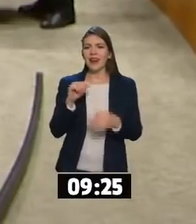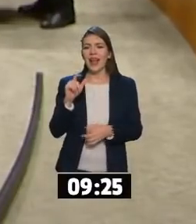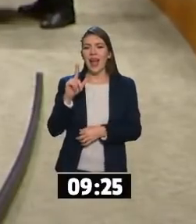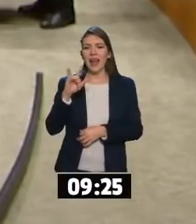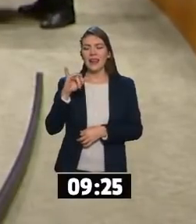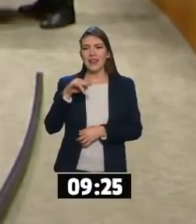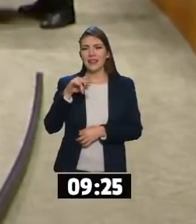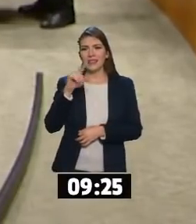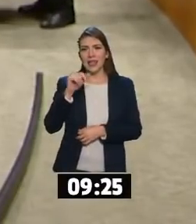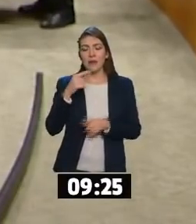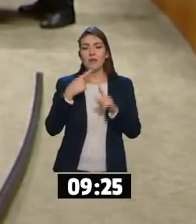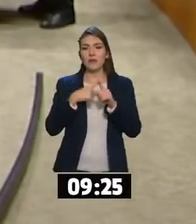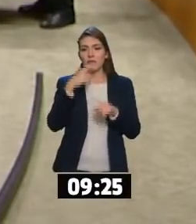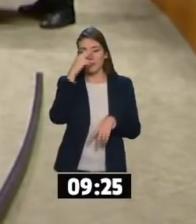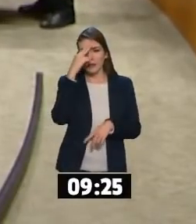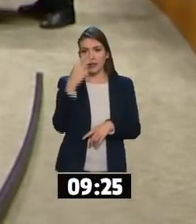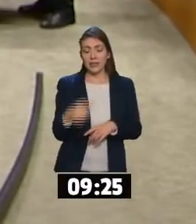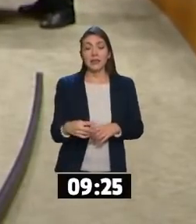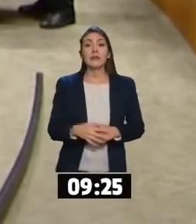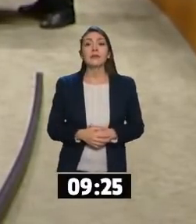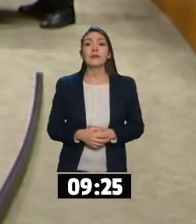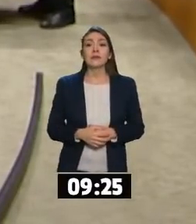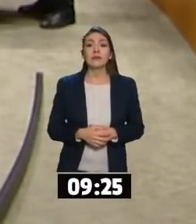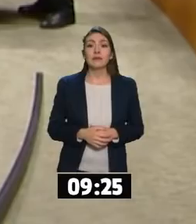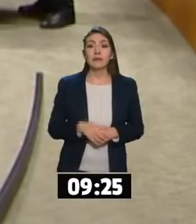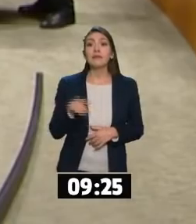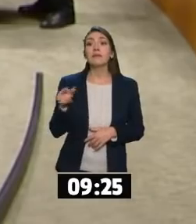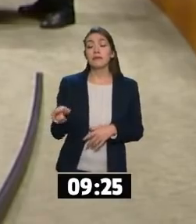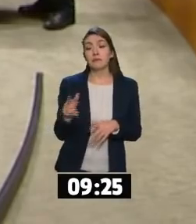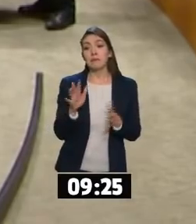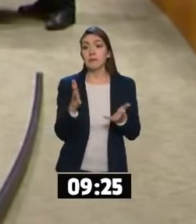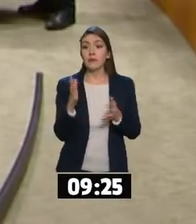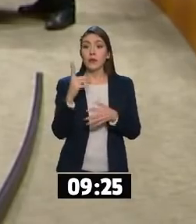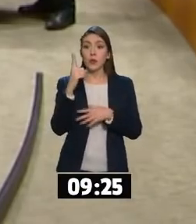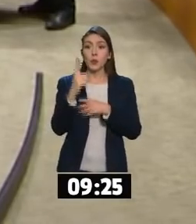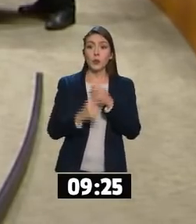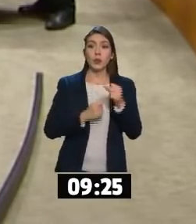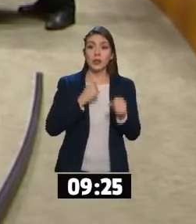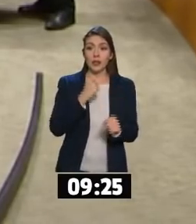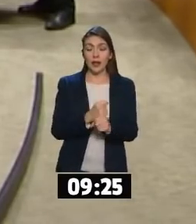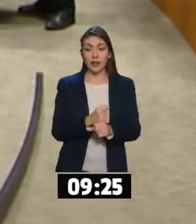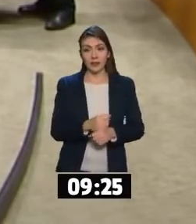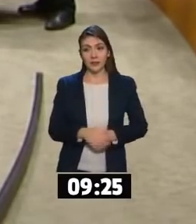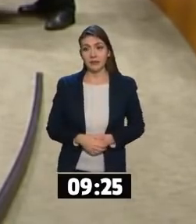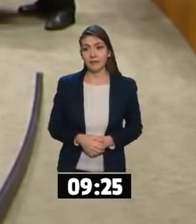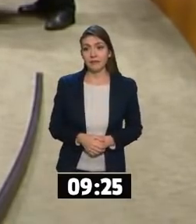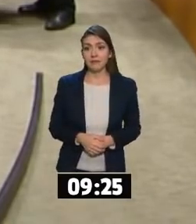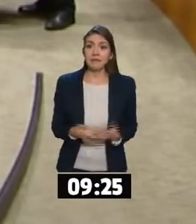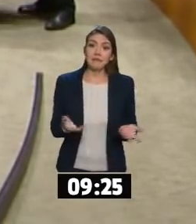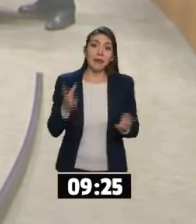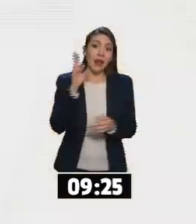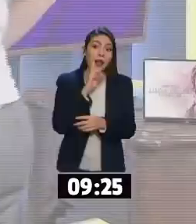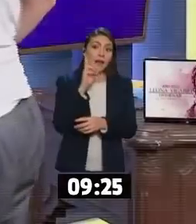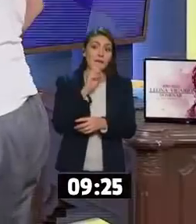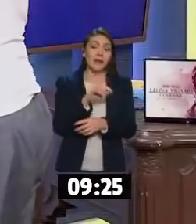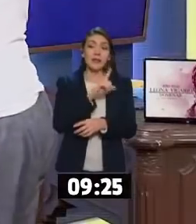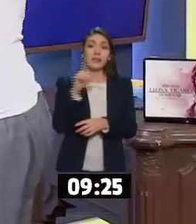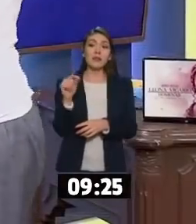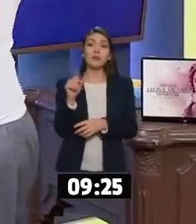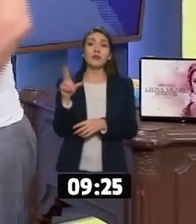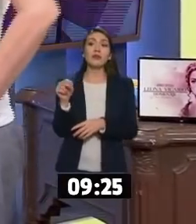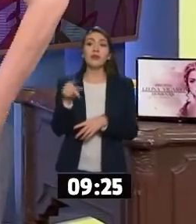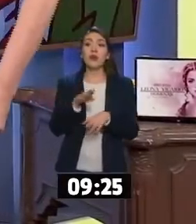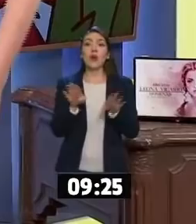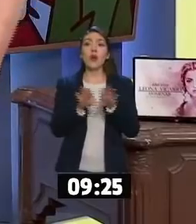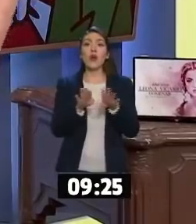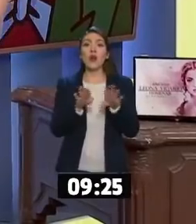señor. Esto por lo menos durante el primer año. A ver si no se terminan apuñalando por la espalda estos. No